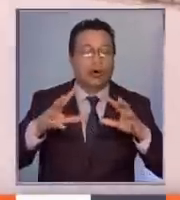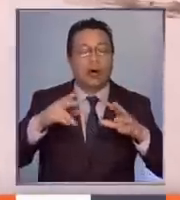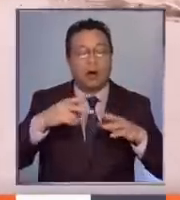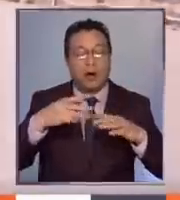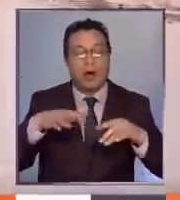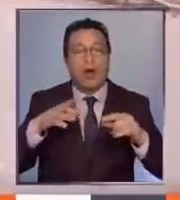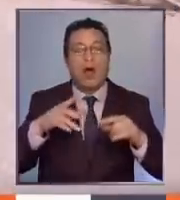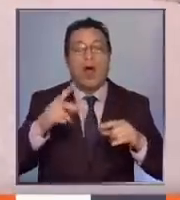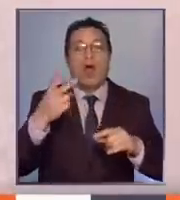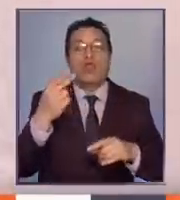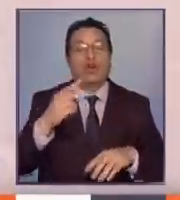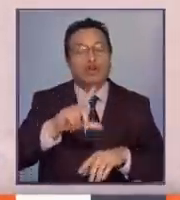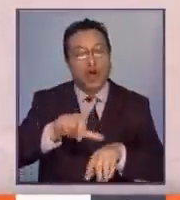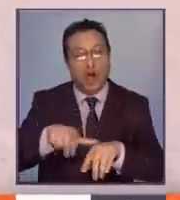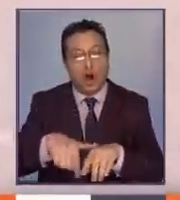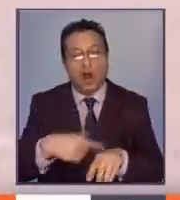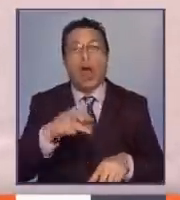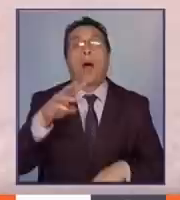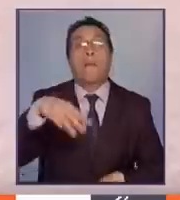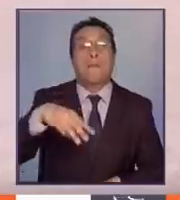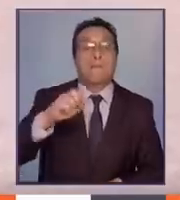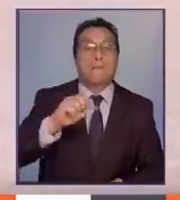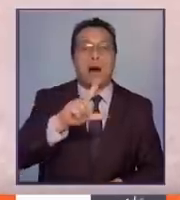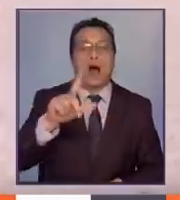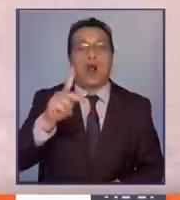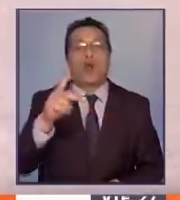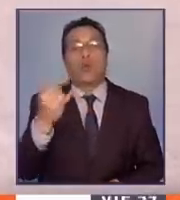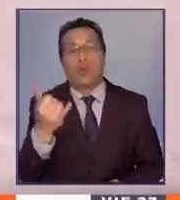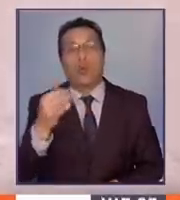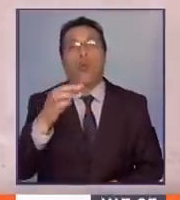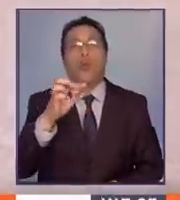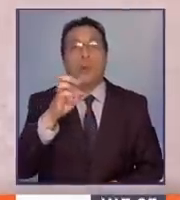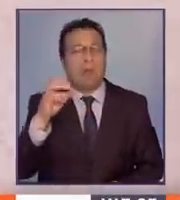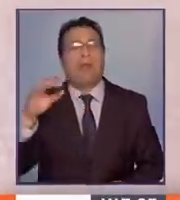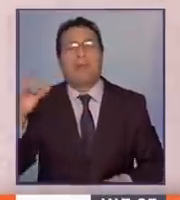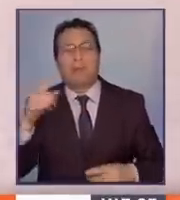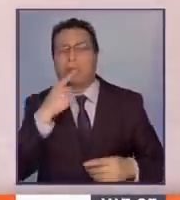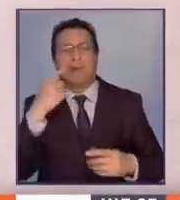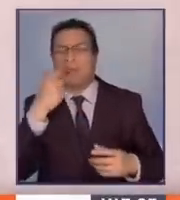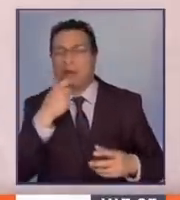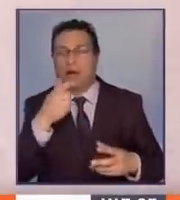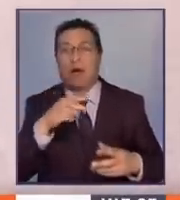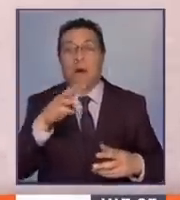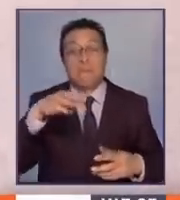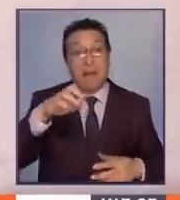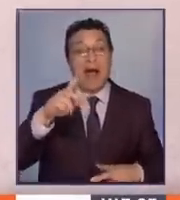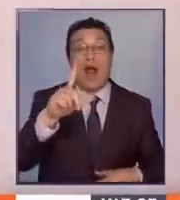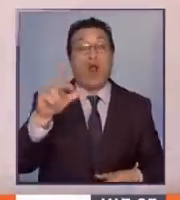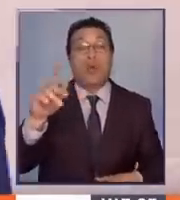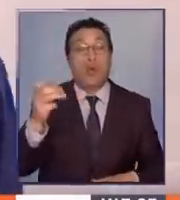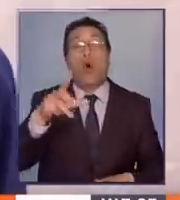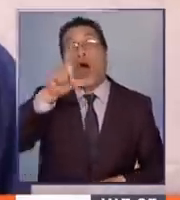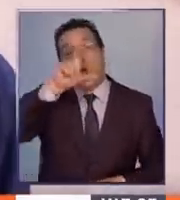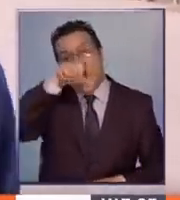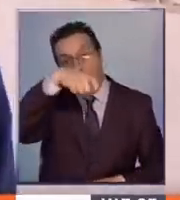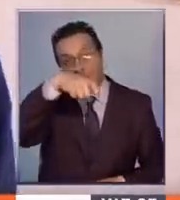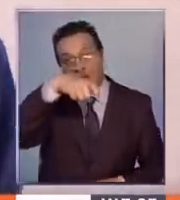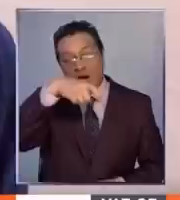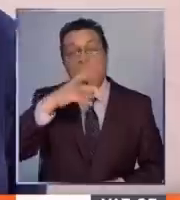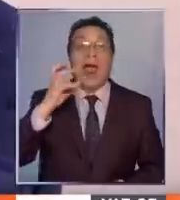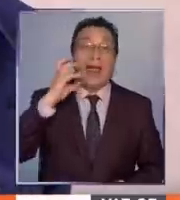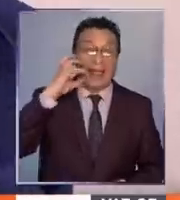le pusieron Malco, Tahuapaca, Viracocha. Yo no tenía idea qué era Malco. El Malco es el cóndor. En aymara quechua es